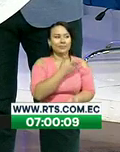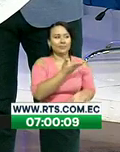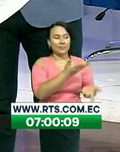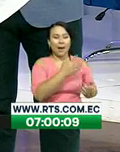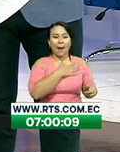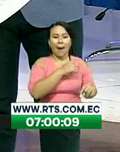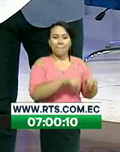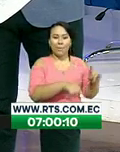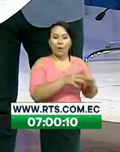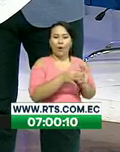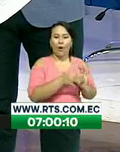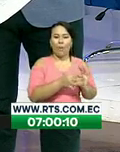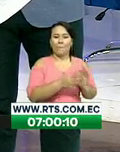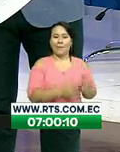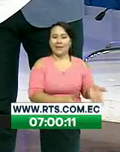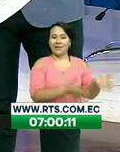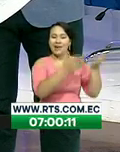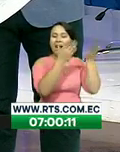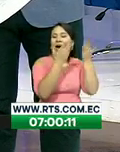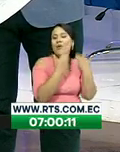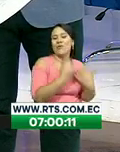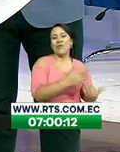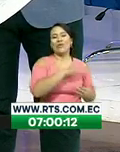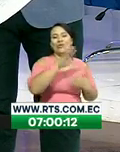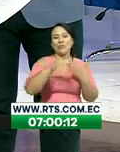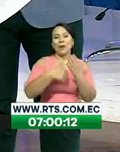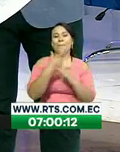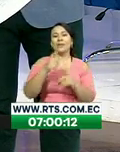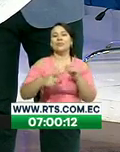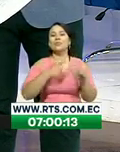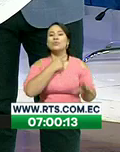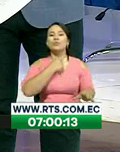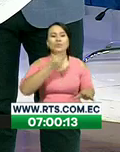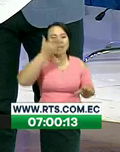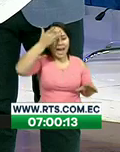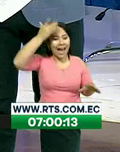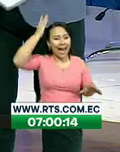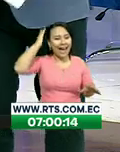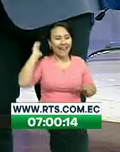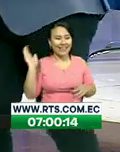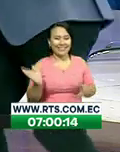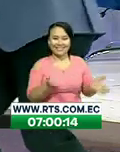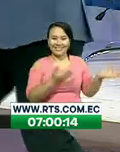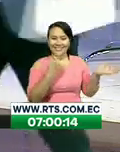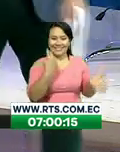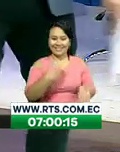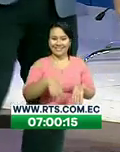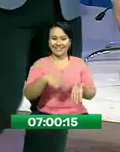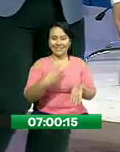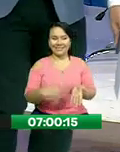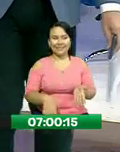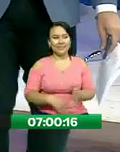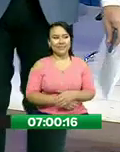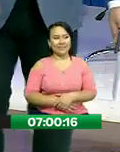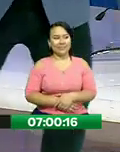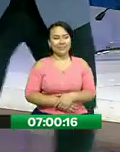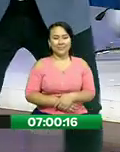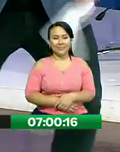mi amigo y compañero de fórmula, aquel al que todos quieren ver, el sol de La Noticia.